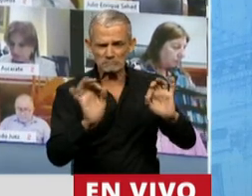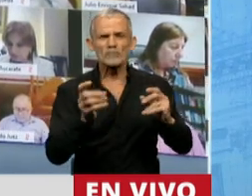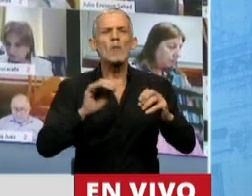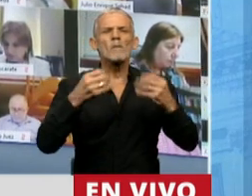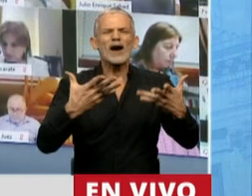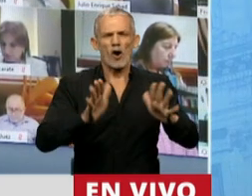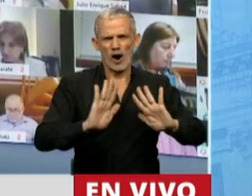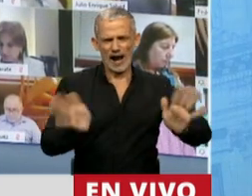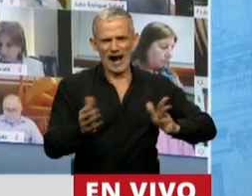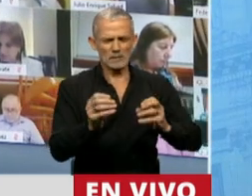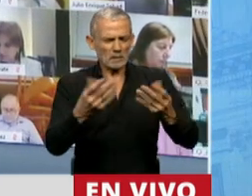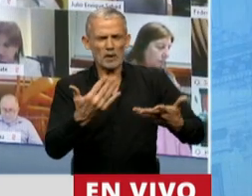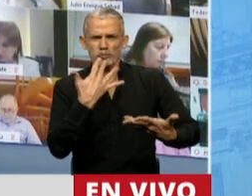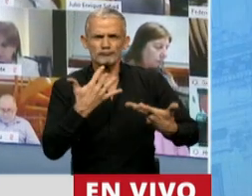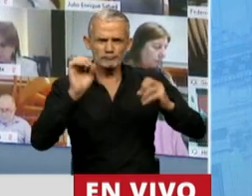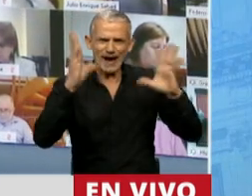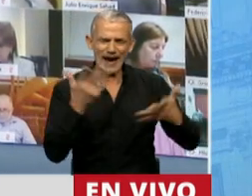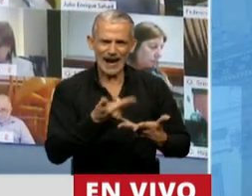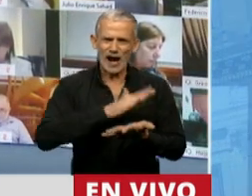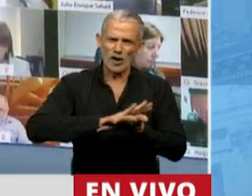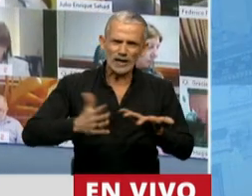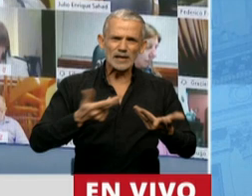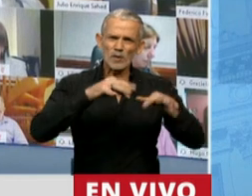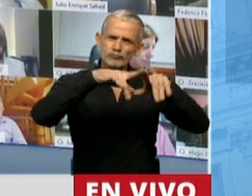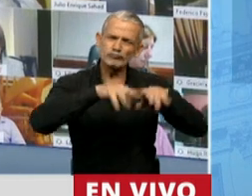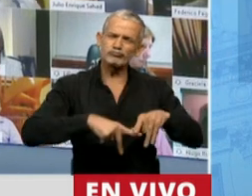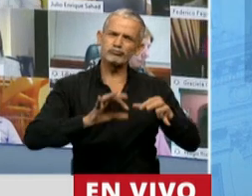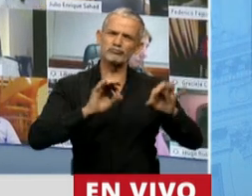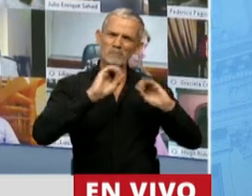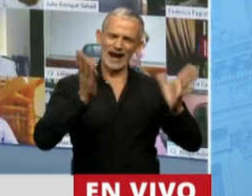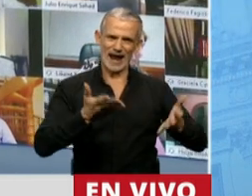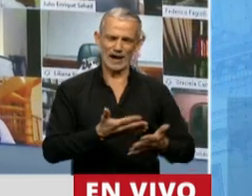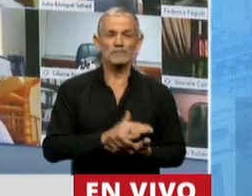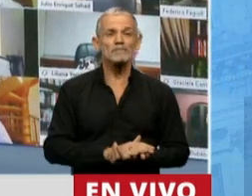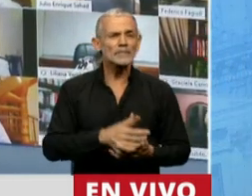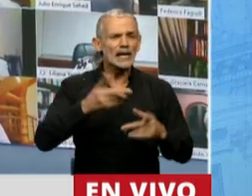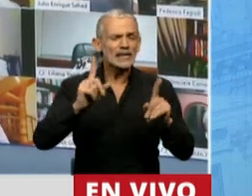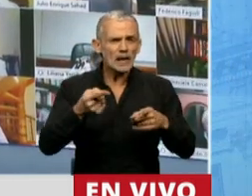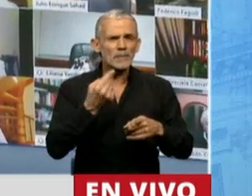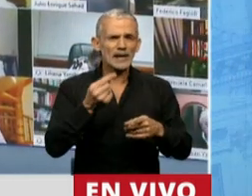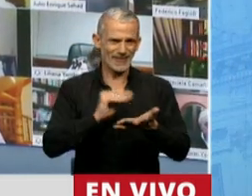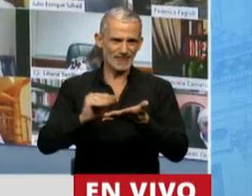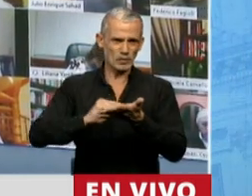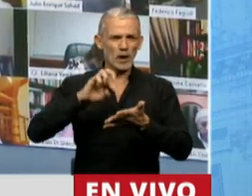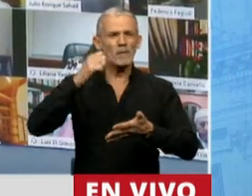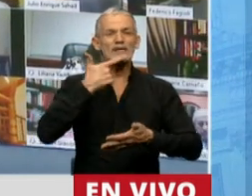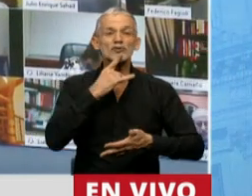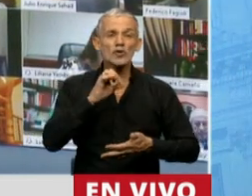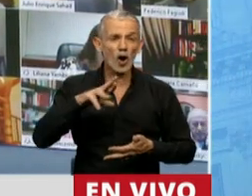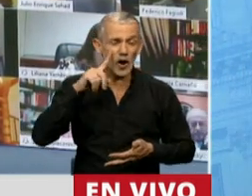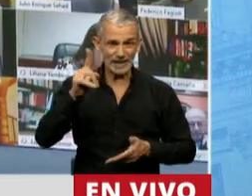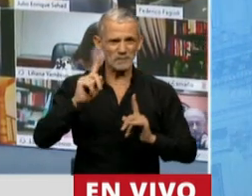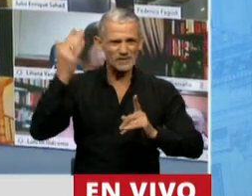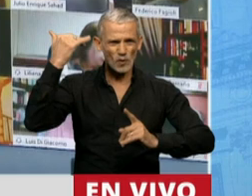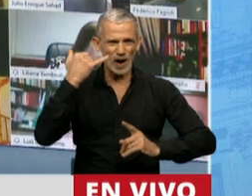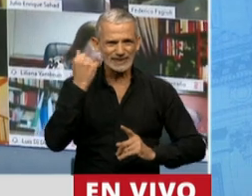que mejora el sentido de la de la redacción y este seguramente el diputado pastori como